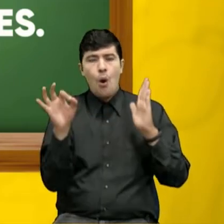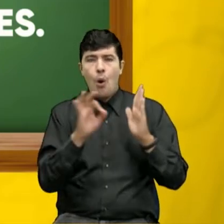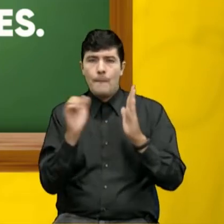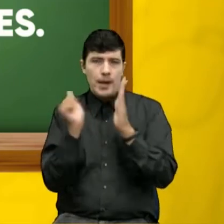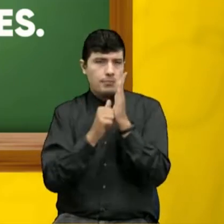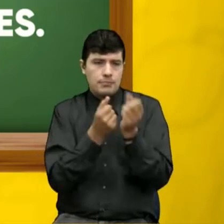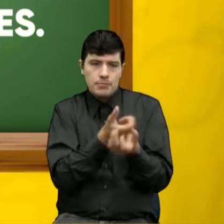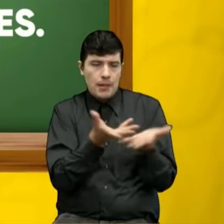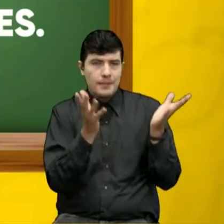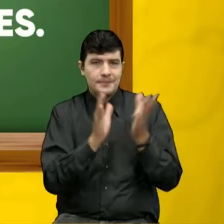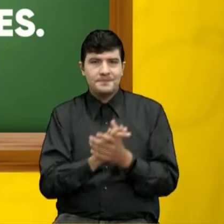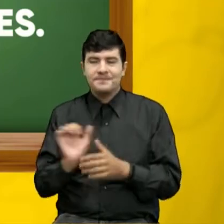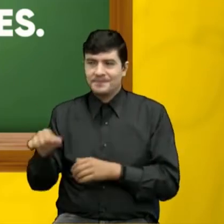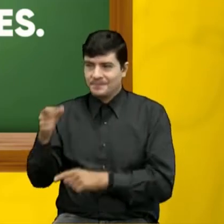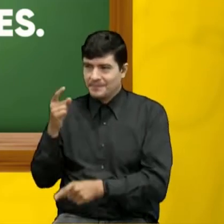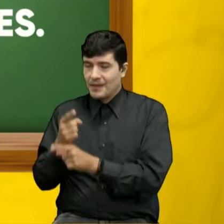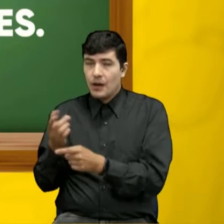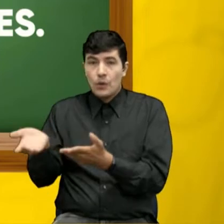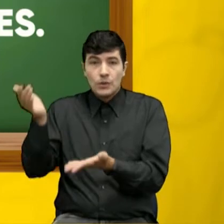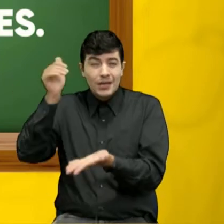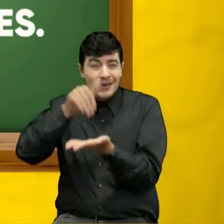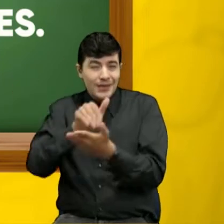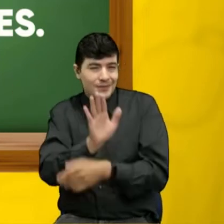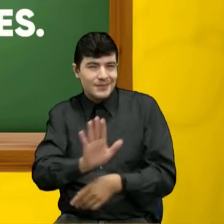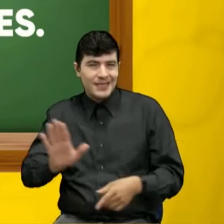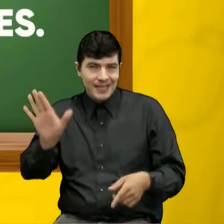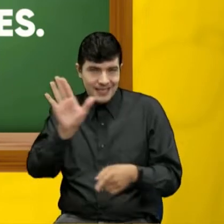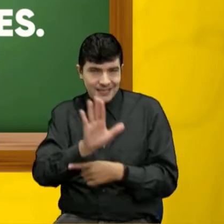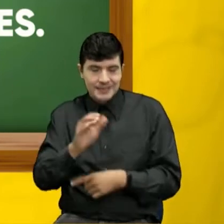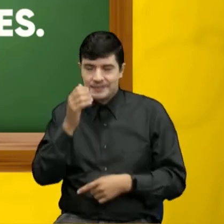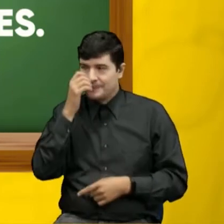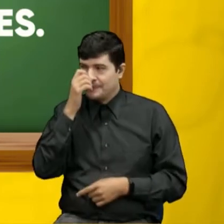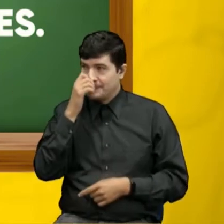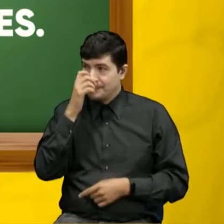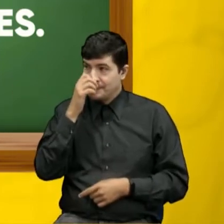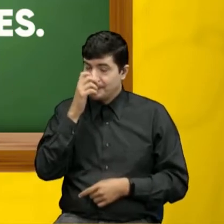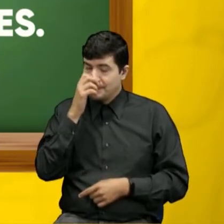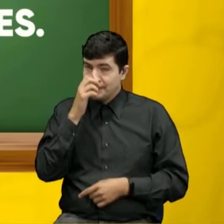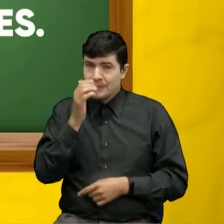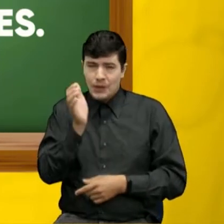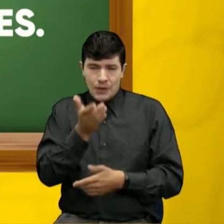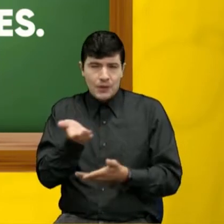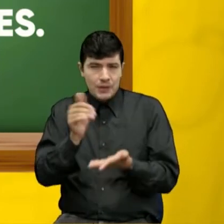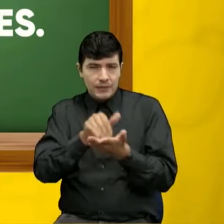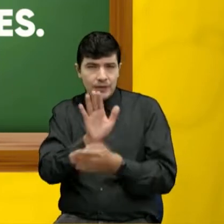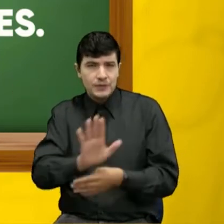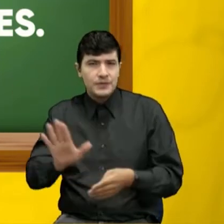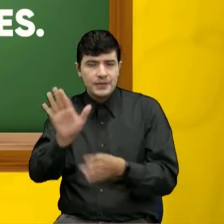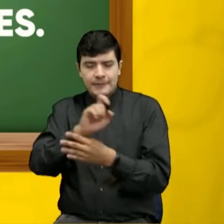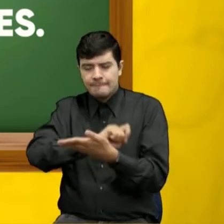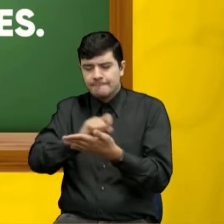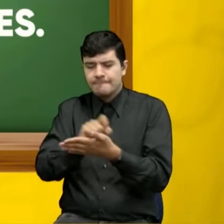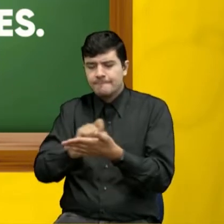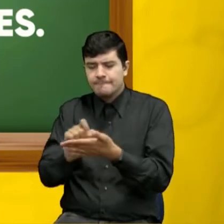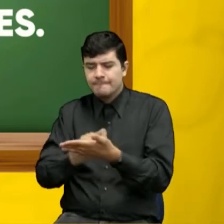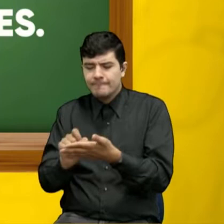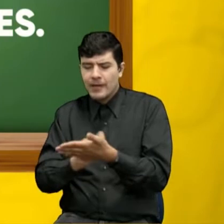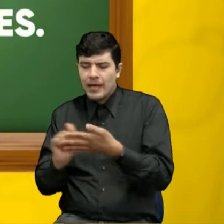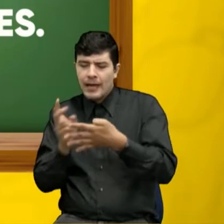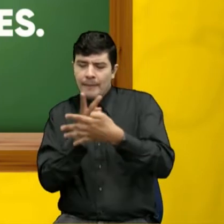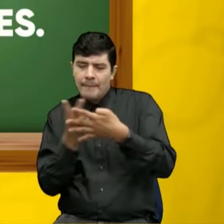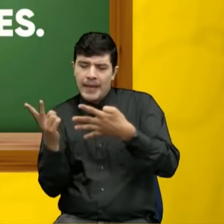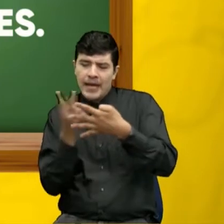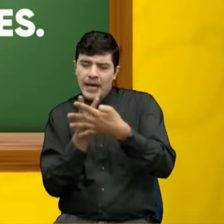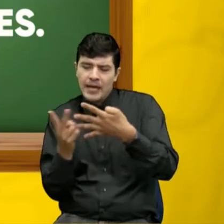entonces, nuevamente van a hacer un mensaje así bien lindo, que tenga como tema central el rechazo a la exclusión y